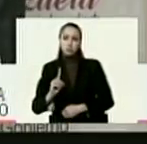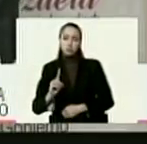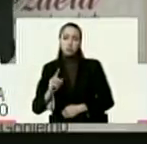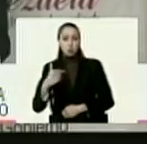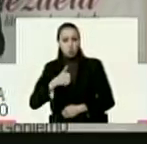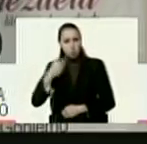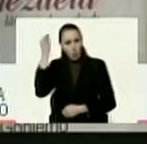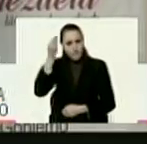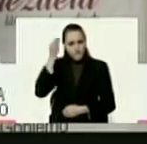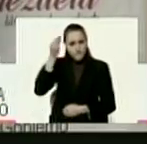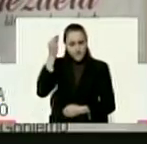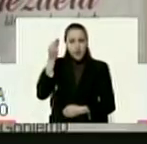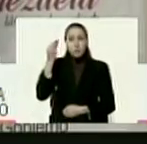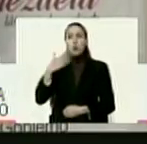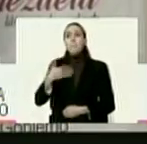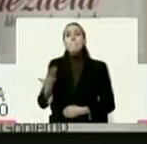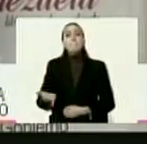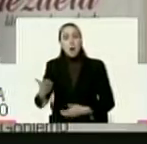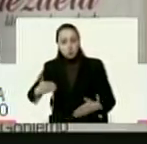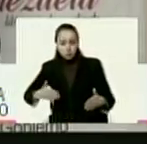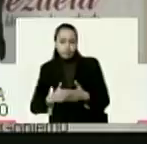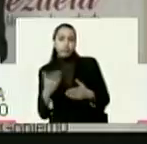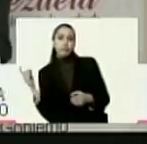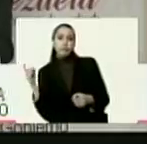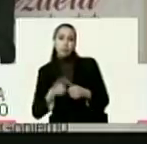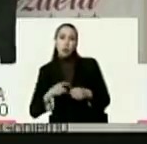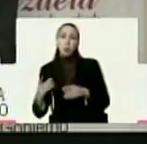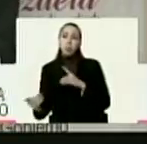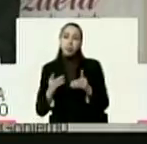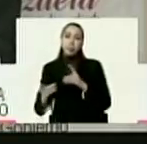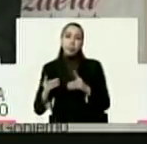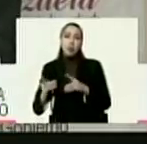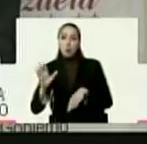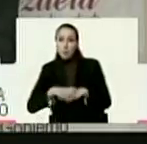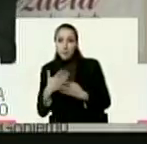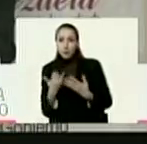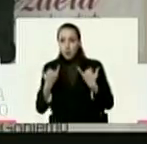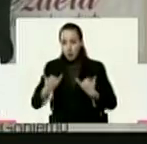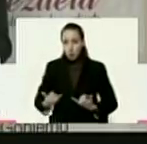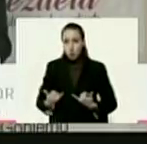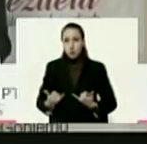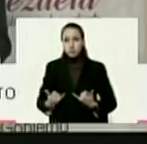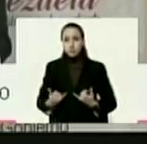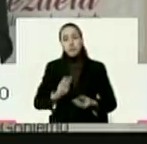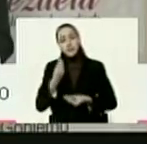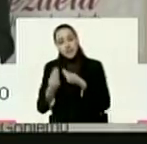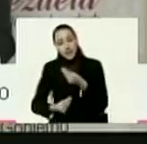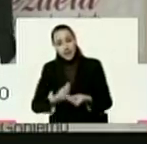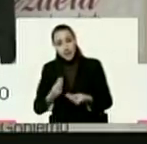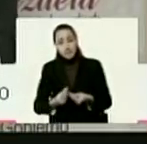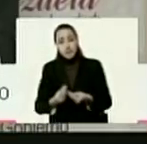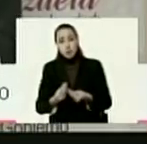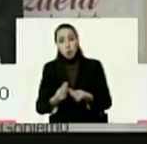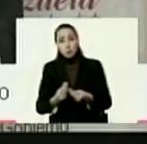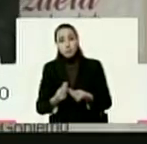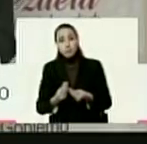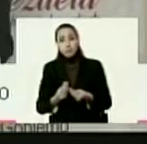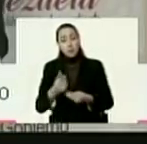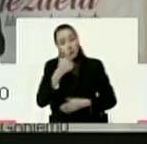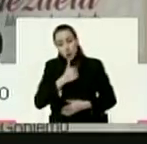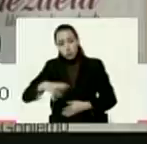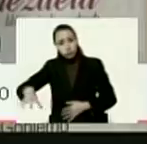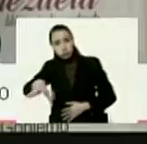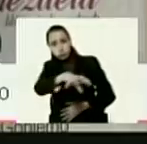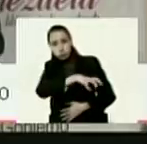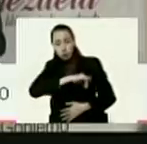que se obstaculizará el proceso de diálogo en este momento donde está haciendo implosión estos sectores del